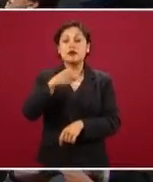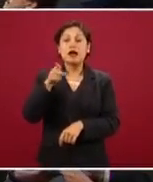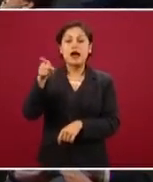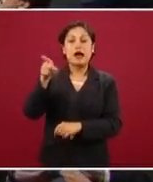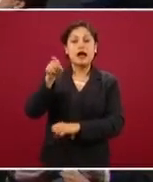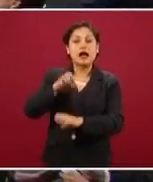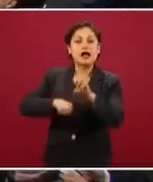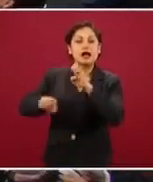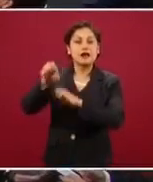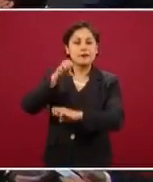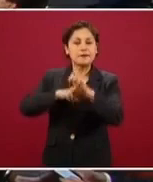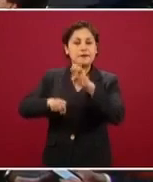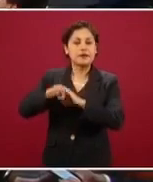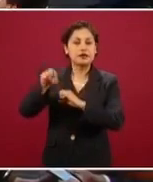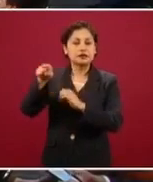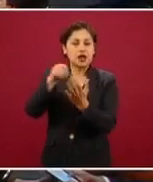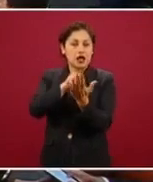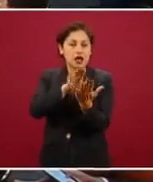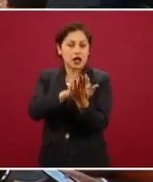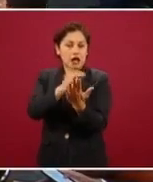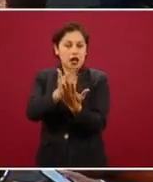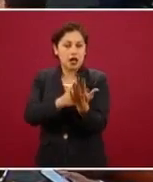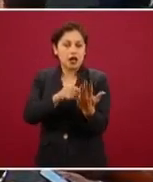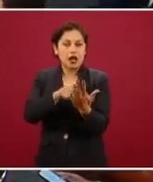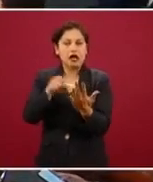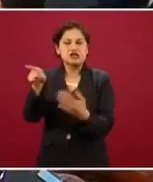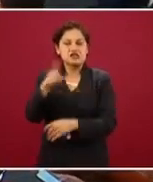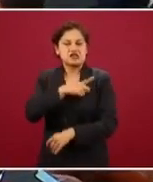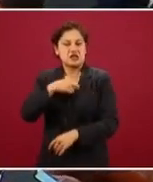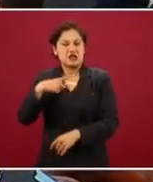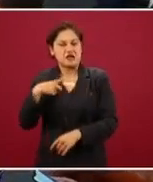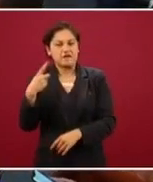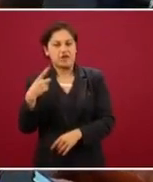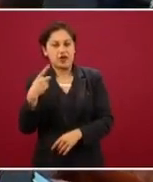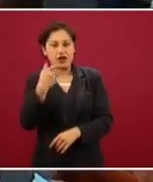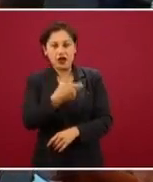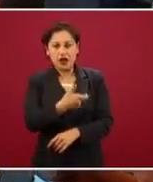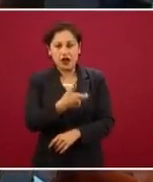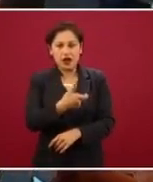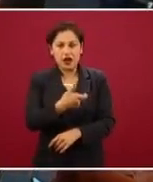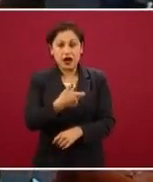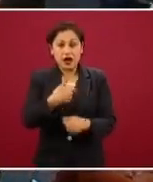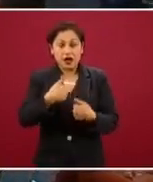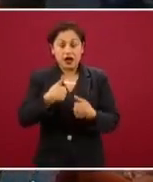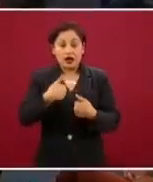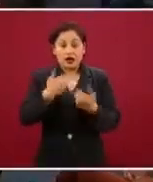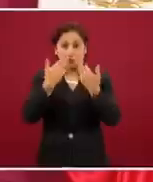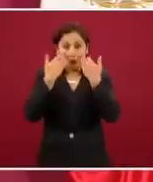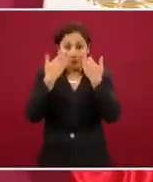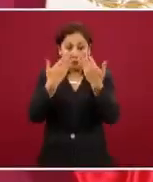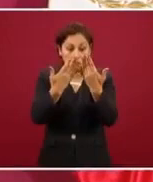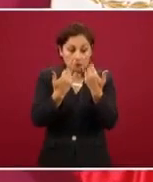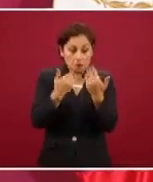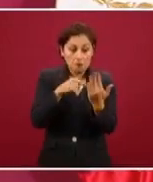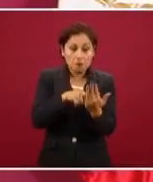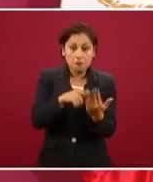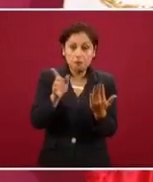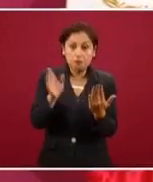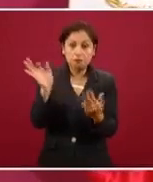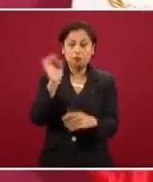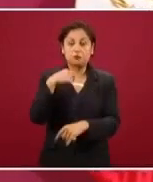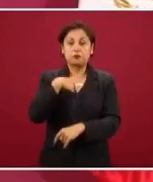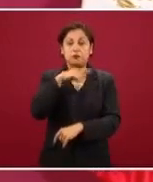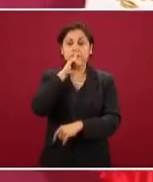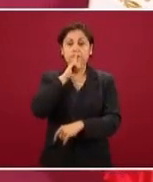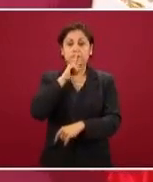tiene una deuda o algo que no es cierto, puedo incluso